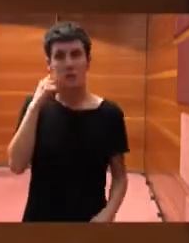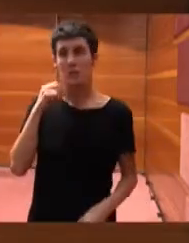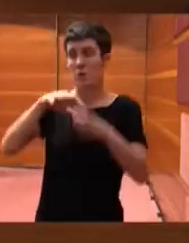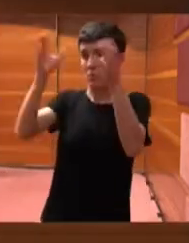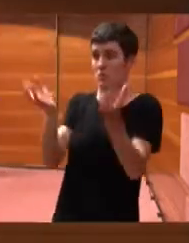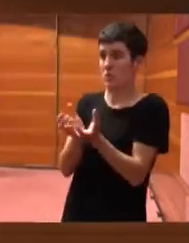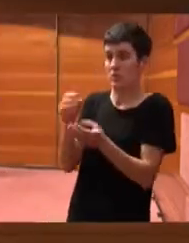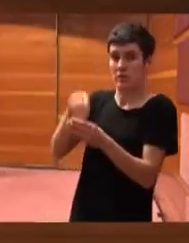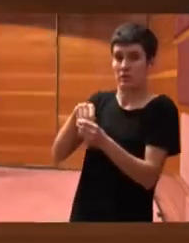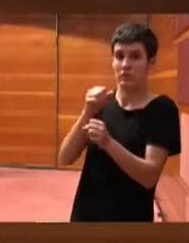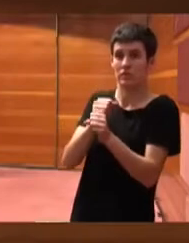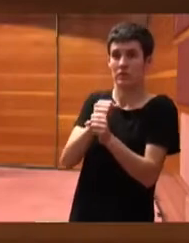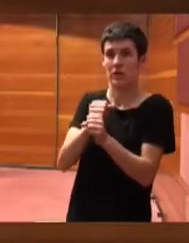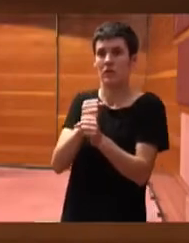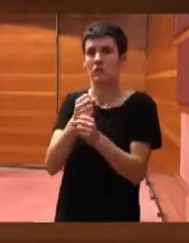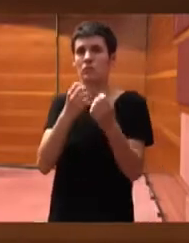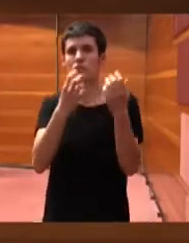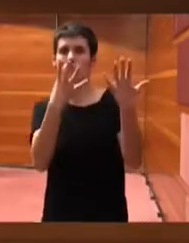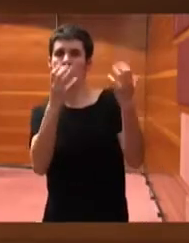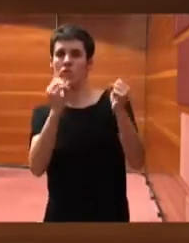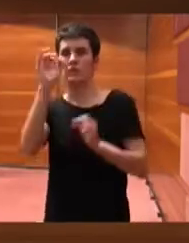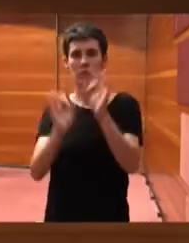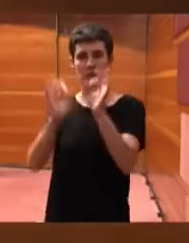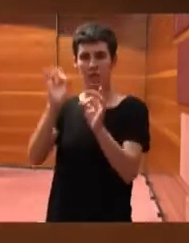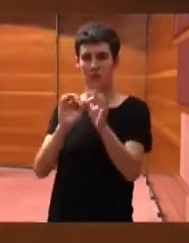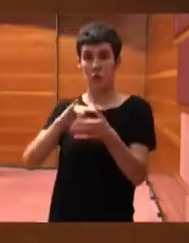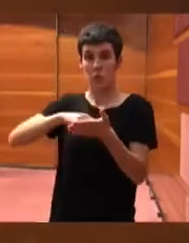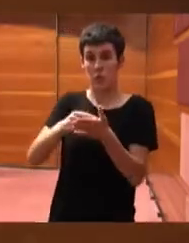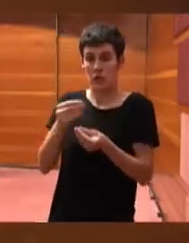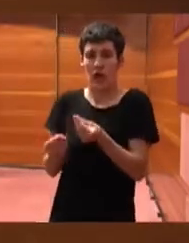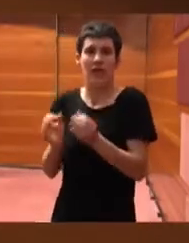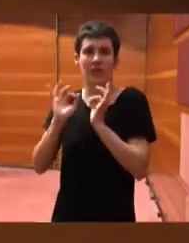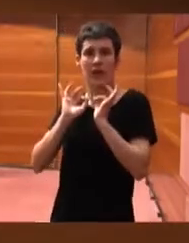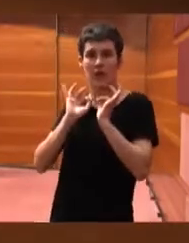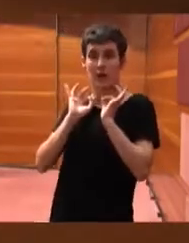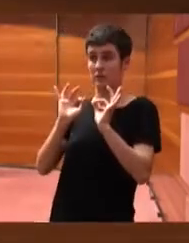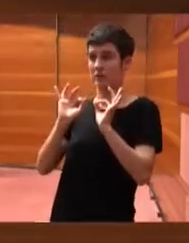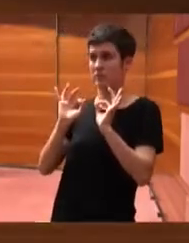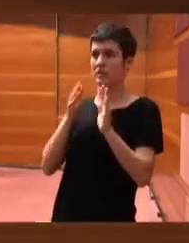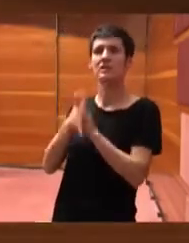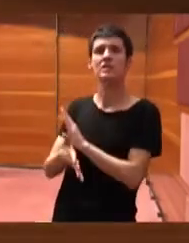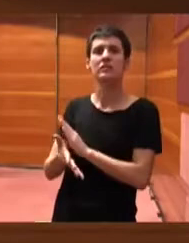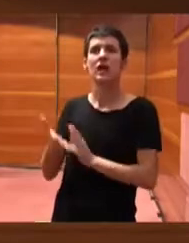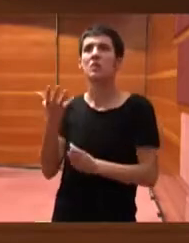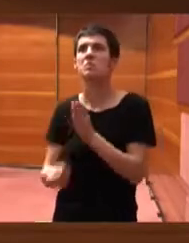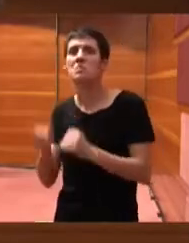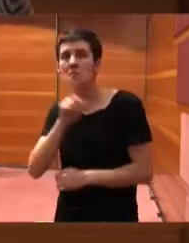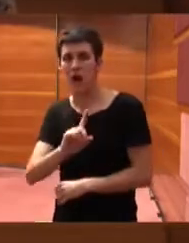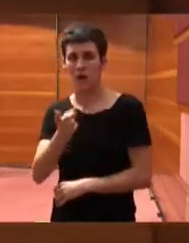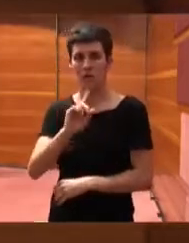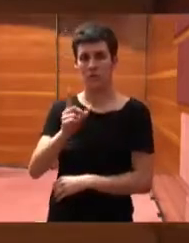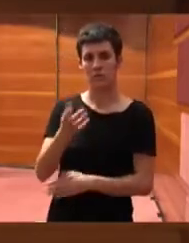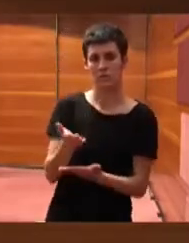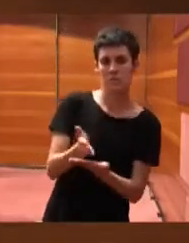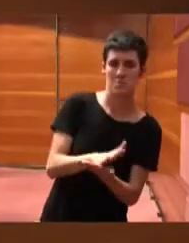de los o 90% de los proyectos los hacemos así. Esto no significa que esté mal, ¿vale? Pero bueno, este es el camino